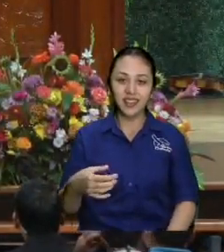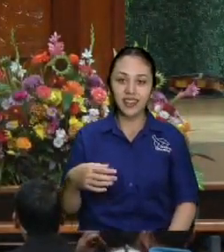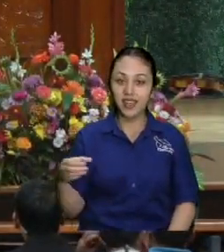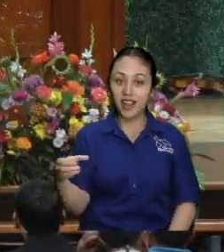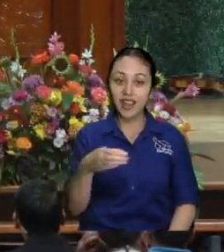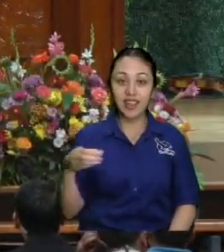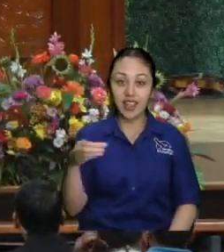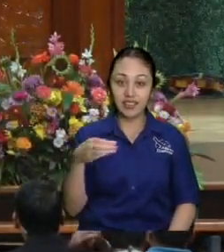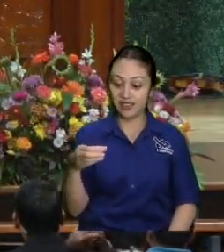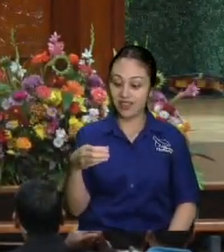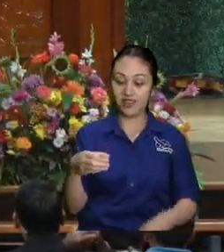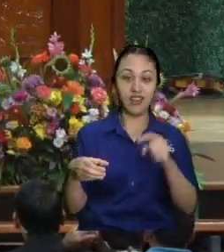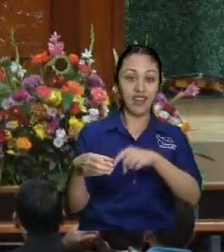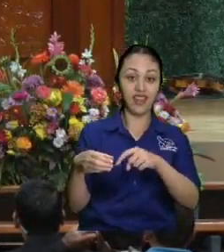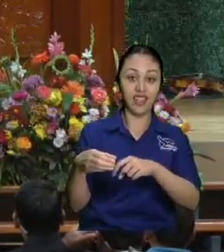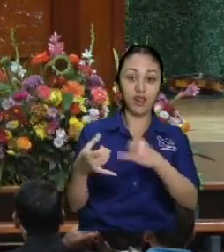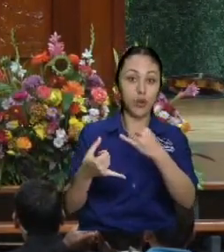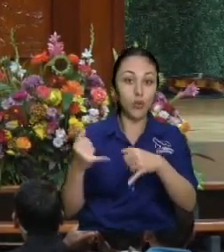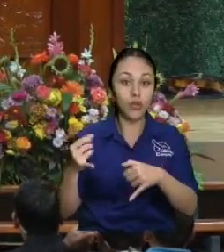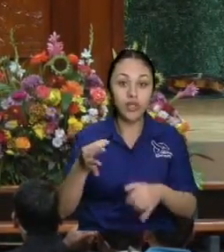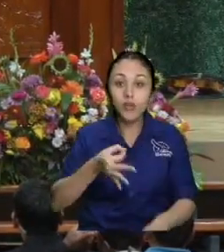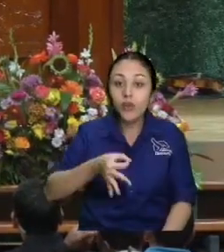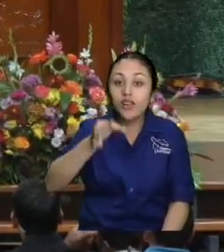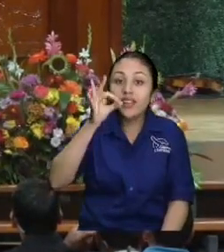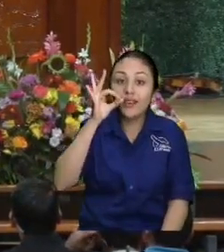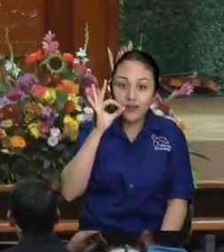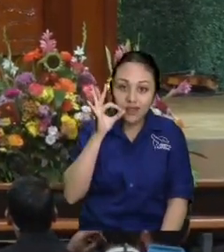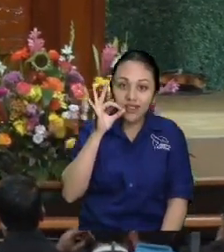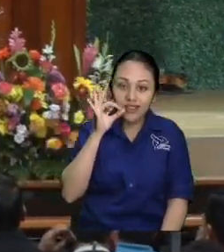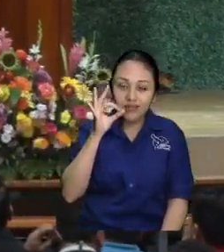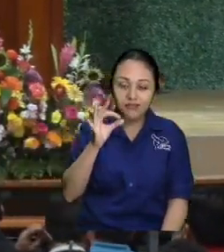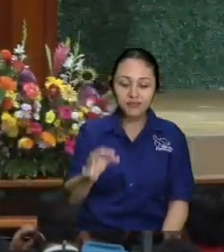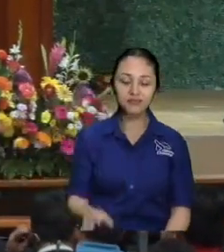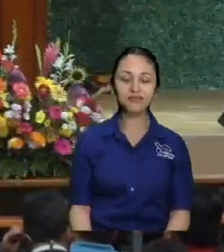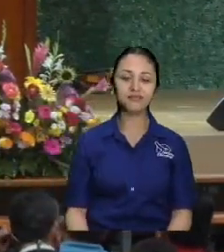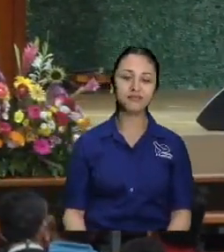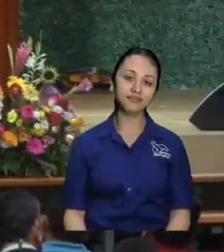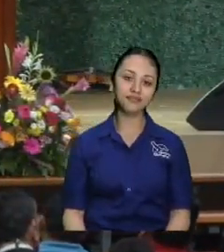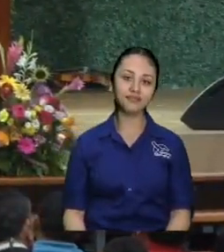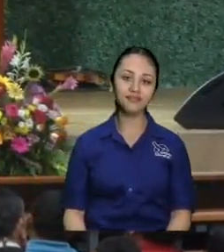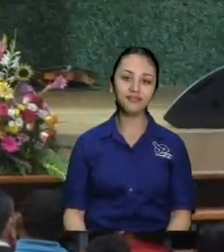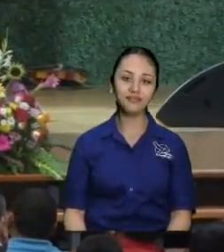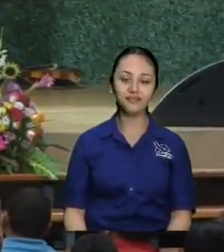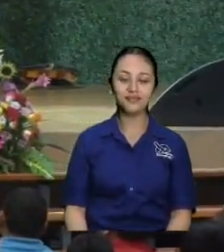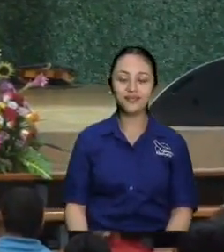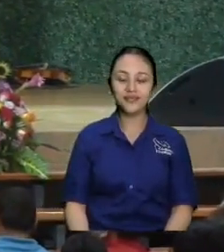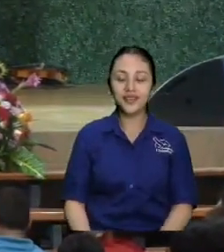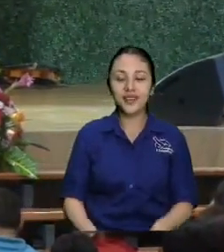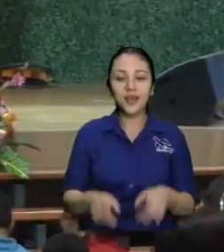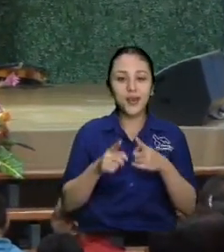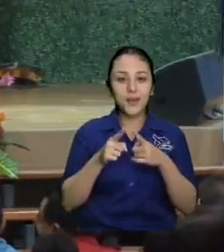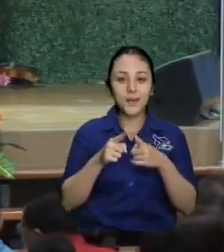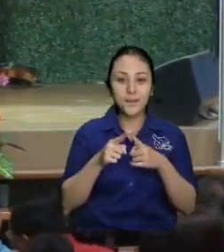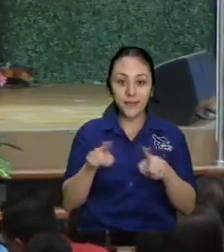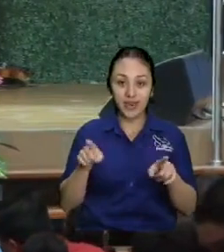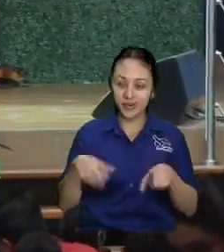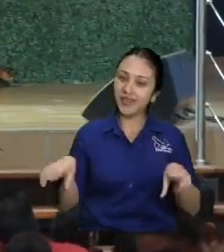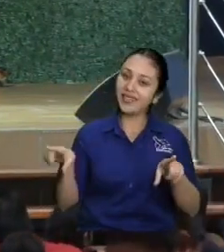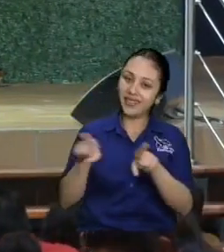¿Sí, o no? ¿Verdad? Entonces, pero este, hermano, el